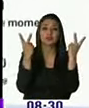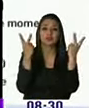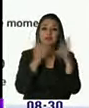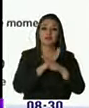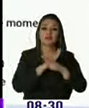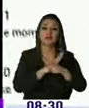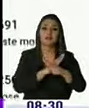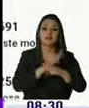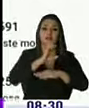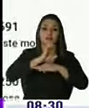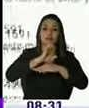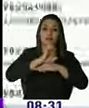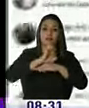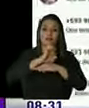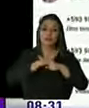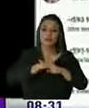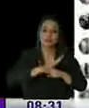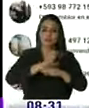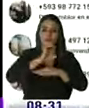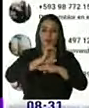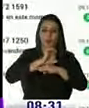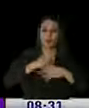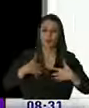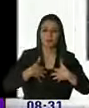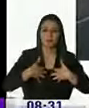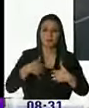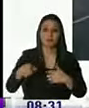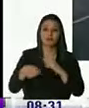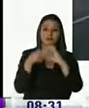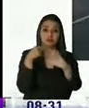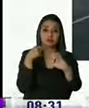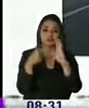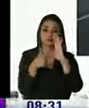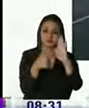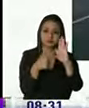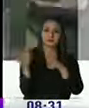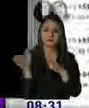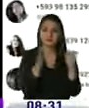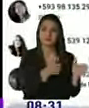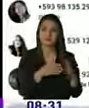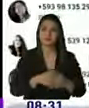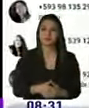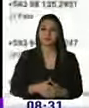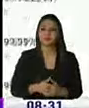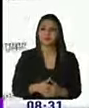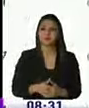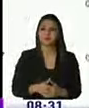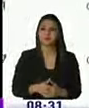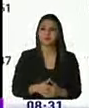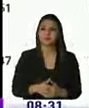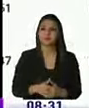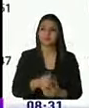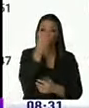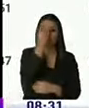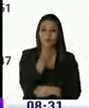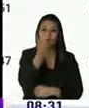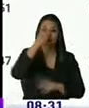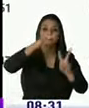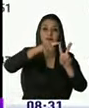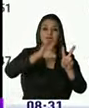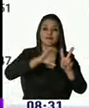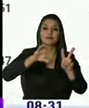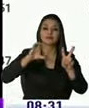de los Animales del Ecuador. Así que si están interesados, escríbanos que nosotros le mandamos. esto es algún accidente que se tuvo. Aquí está. Buenos días, TVC.